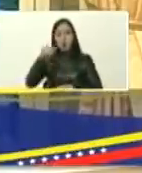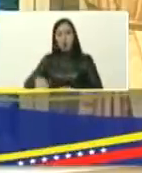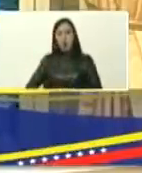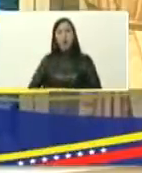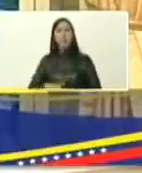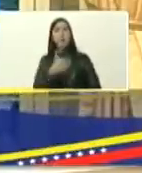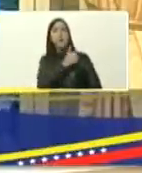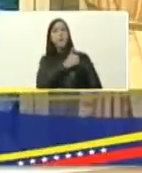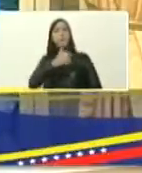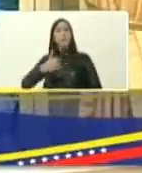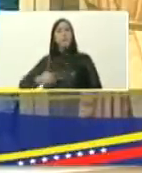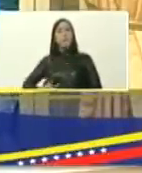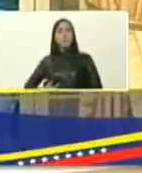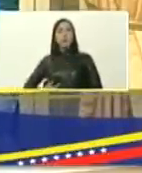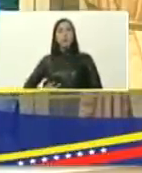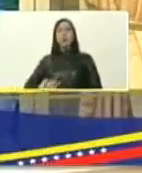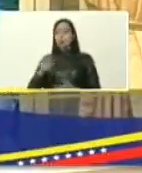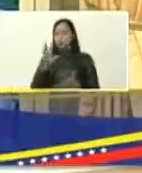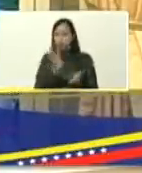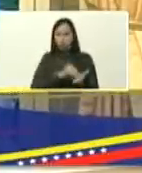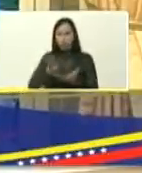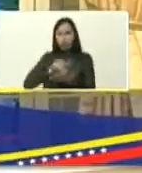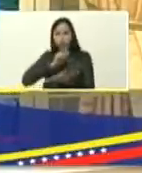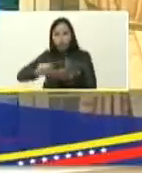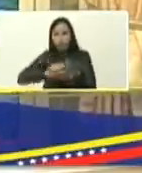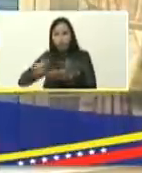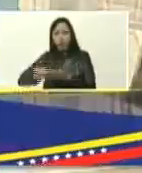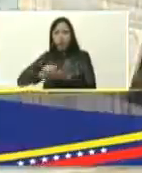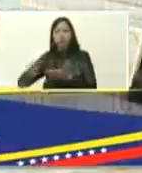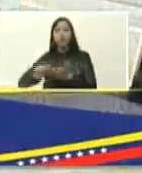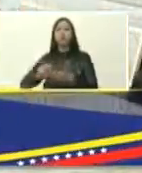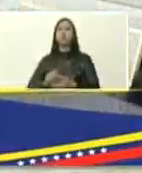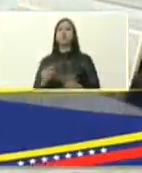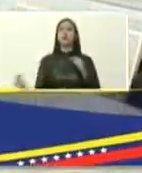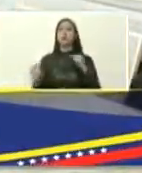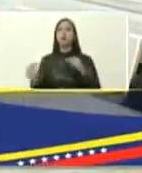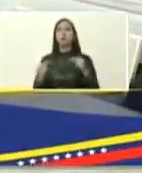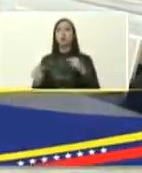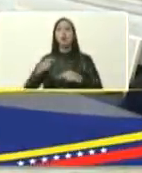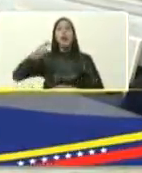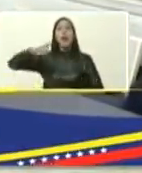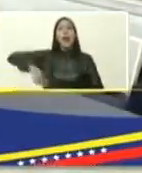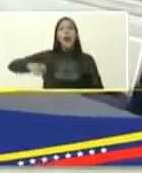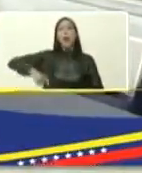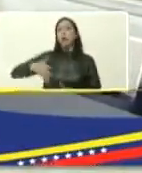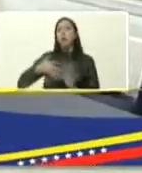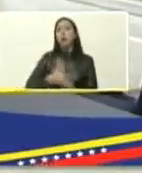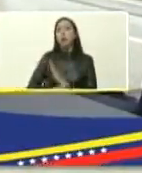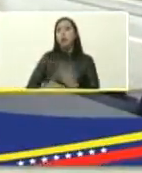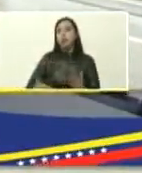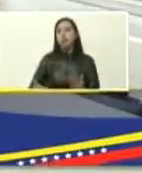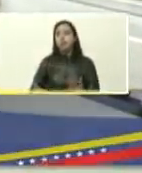Centro de Inversiones, tomen nota en la necesidad de